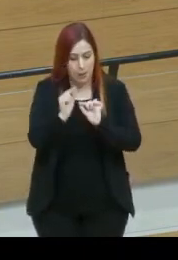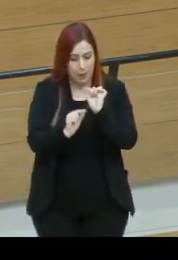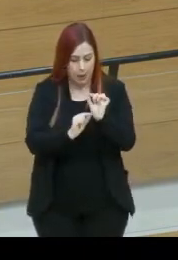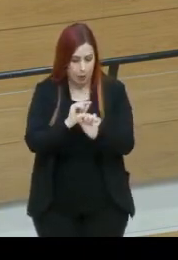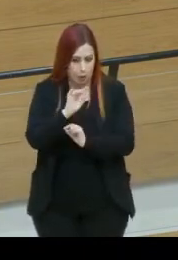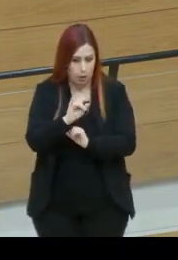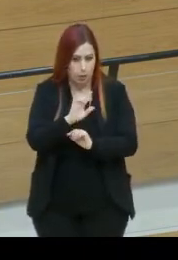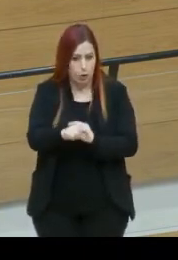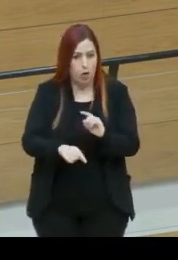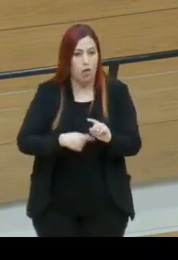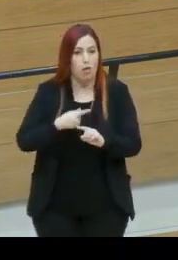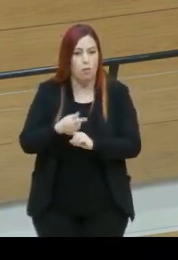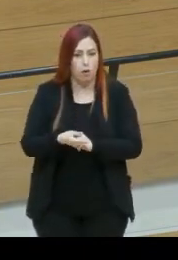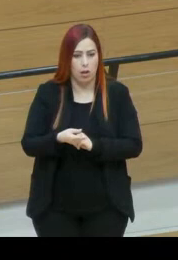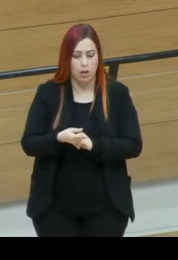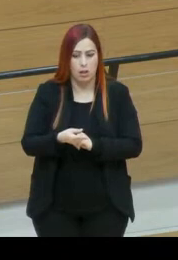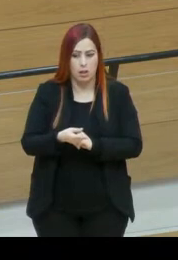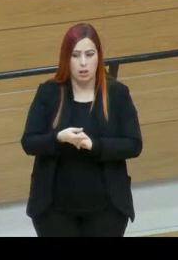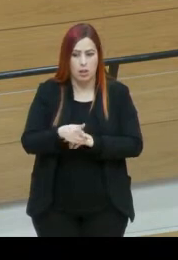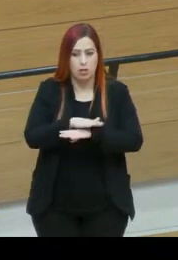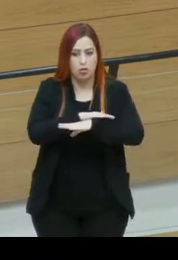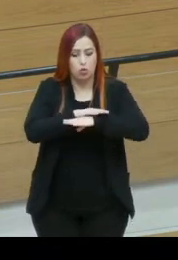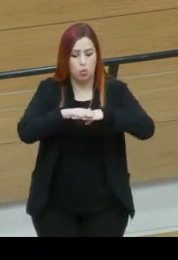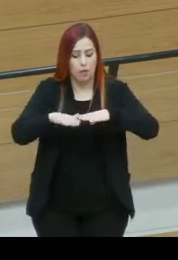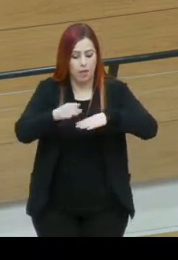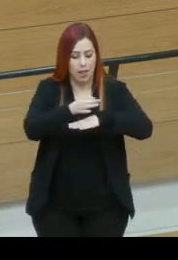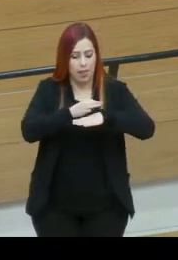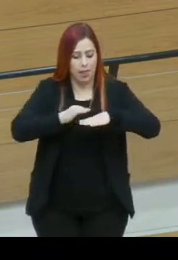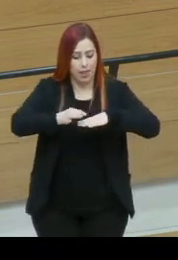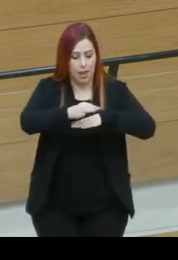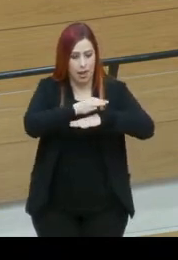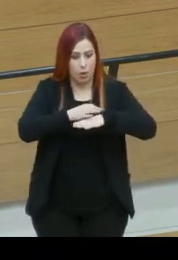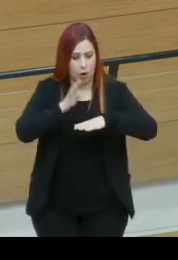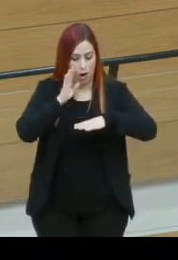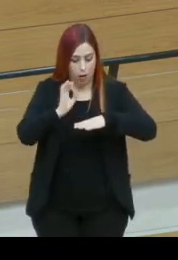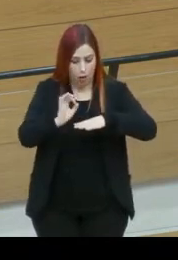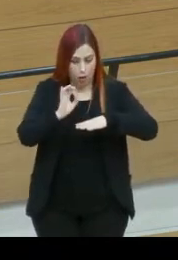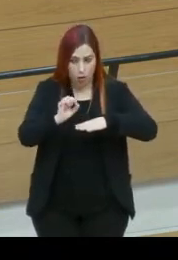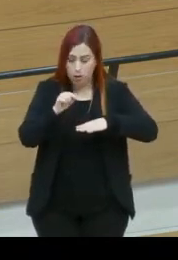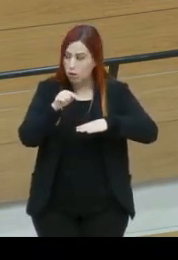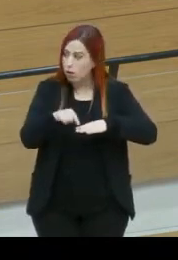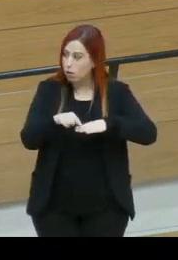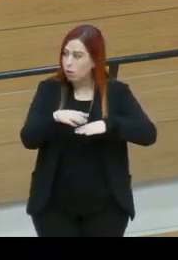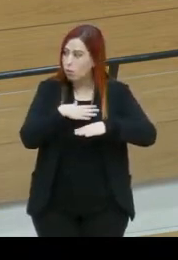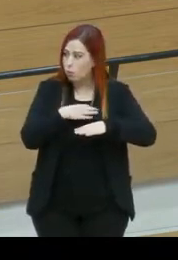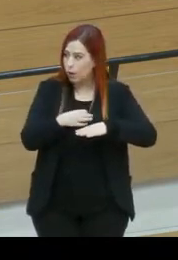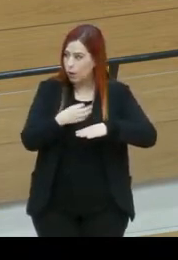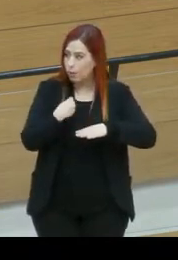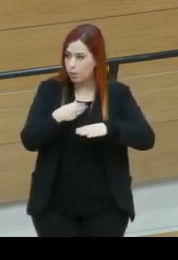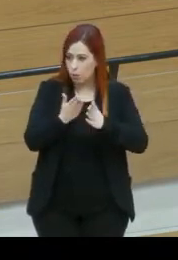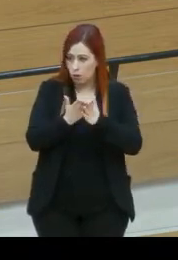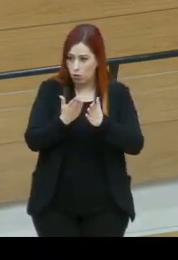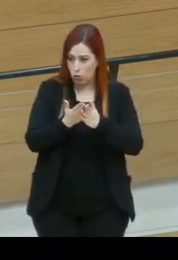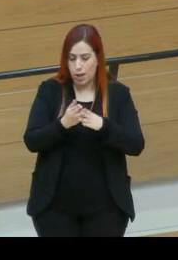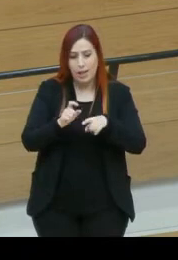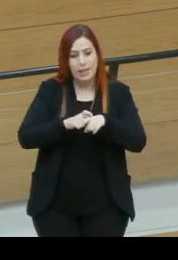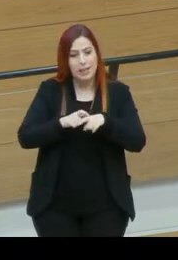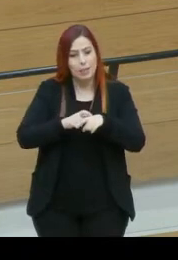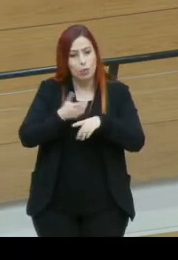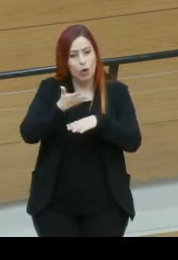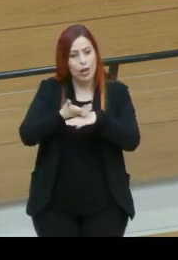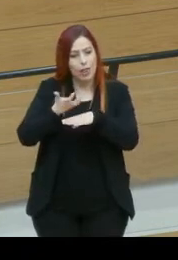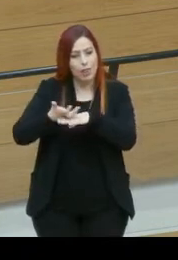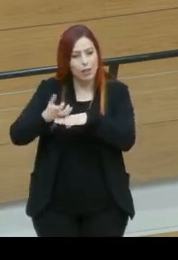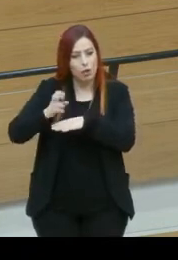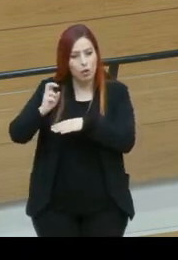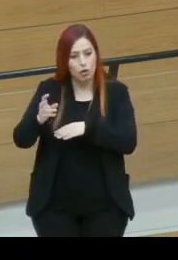ya luego sobre la superficie de las células dendríticas, en concreto, son estas que estudiamos. Hay otros tipos de receptores como